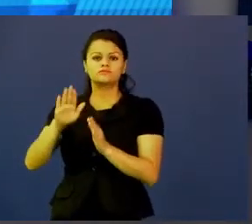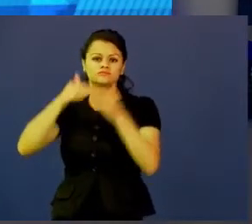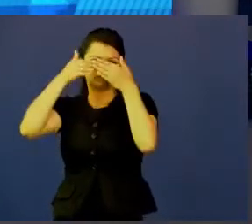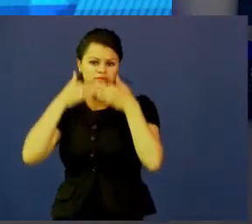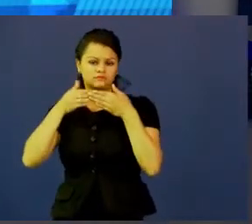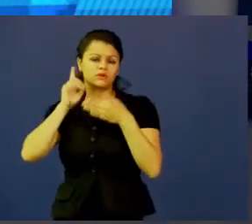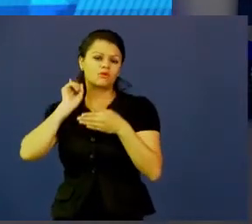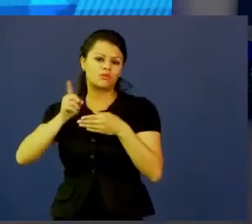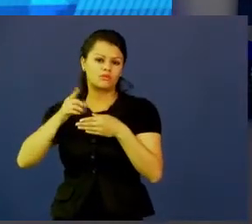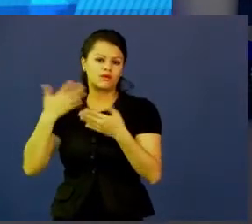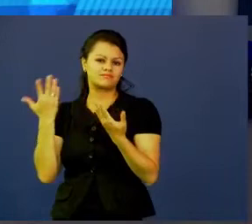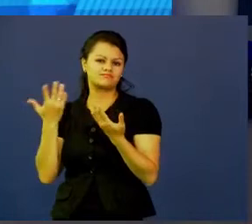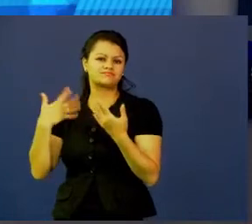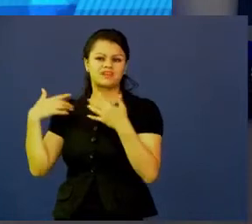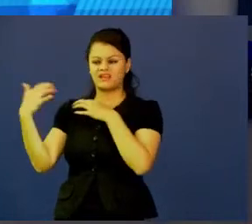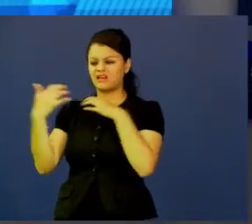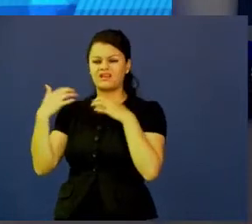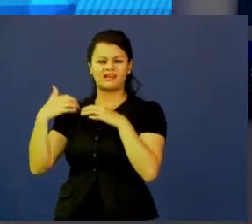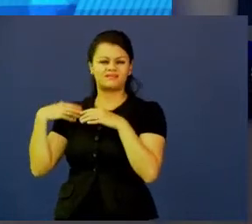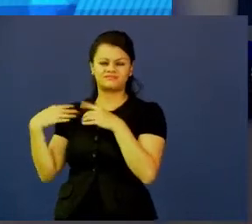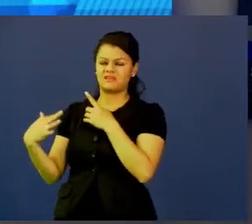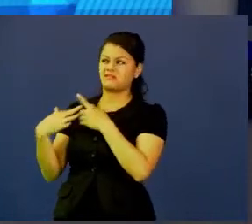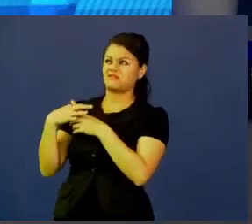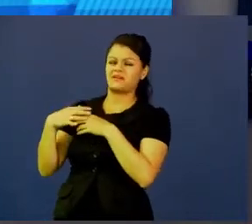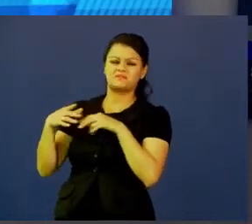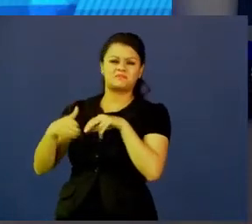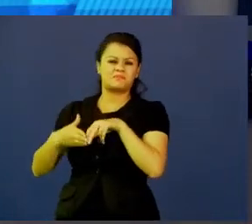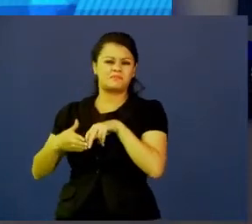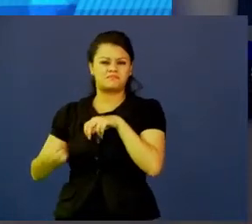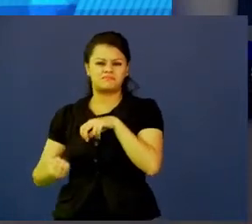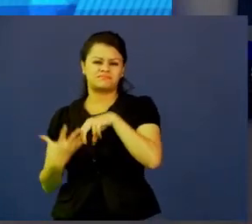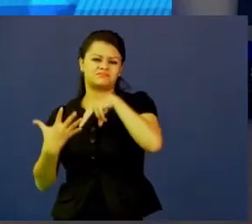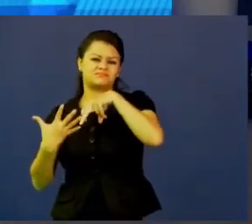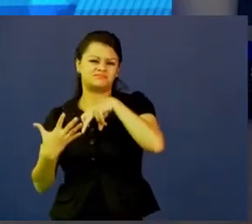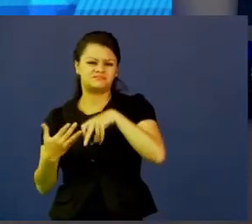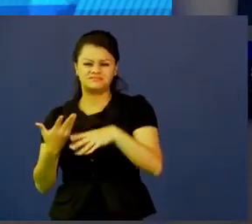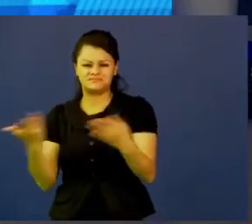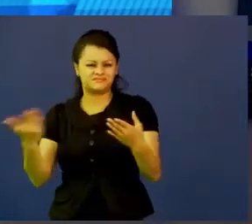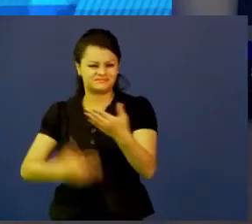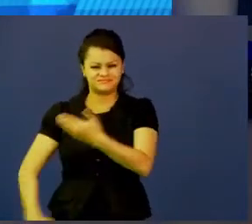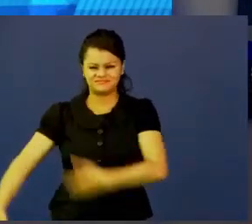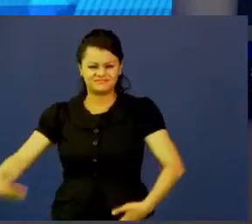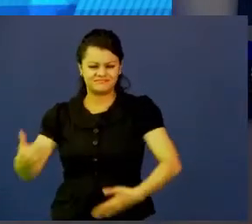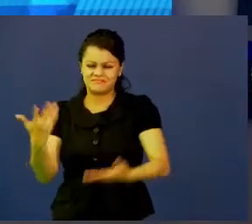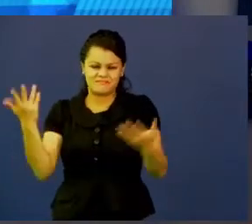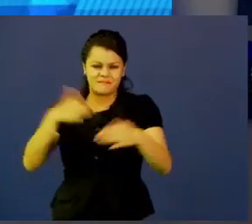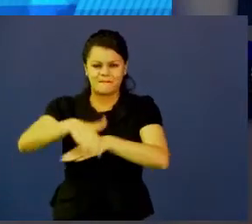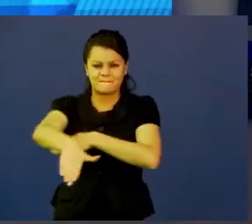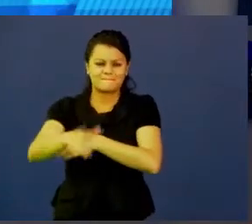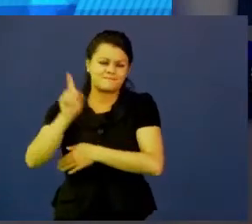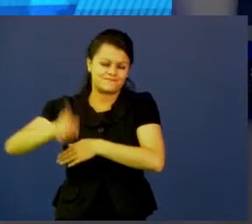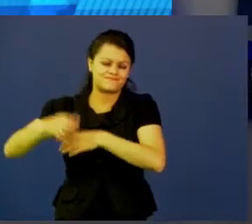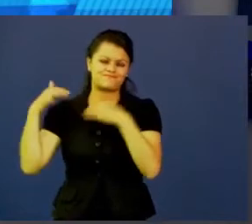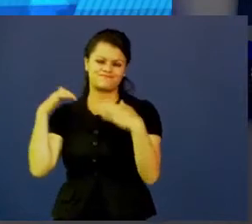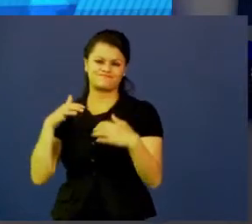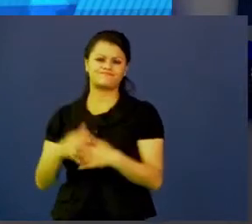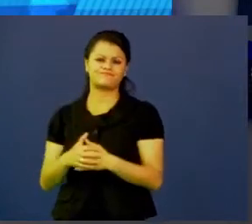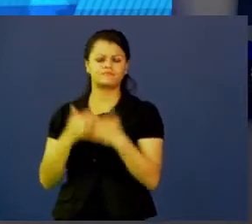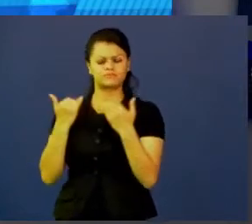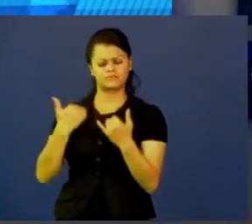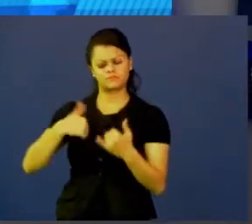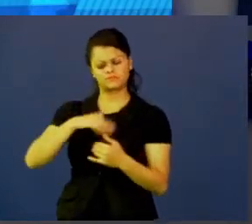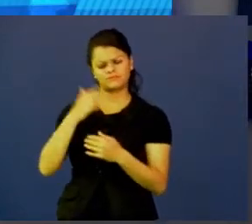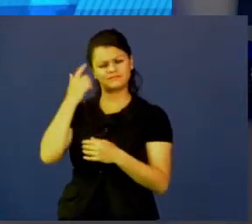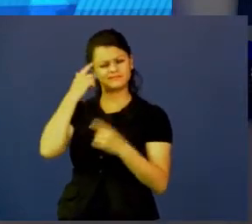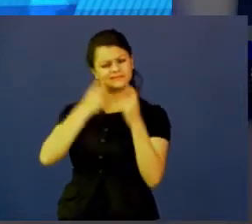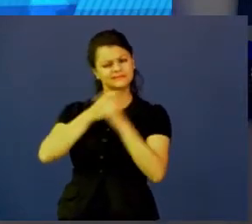incluir a esas personas al mundo digital? Es otra de las preguntas grandes que nos tenemos que hacer y pensarnos en una estrategia muy fuerte